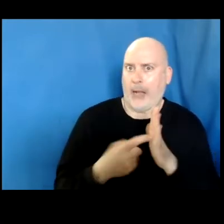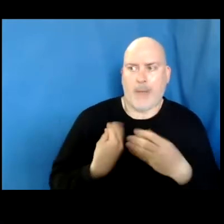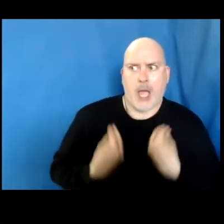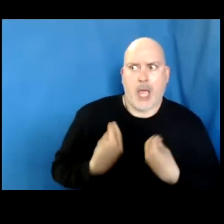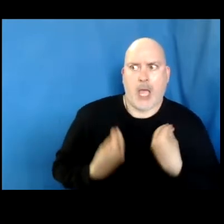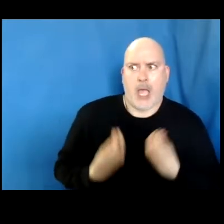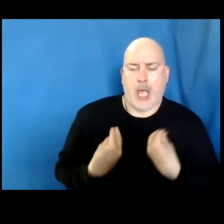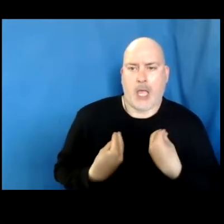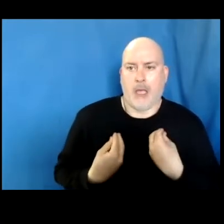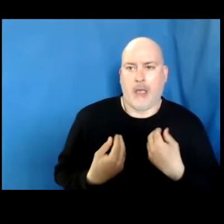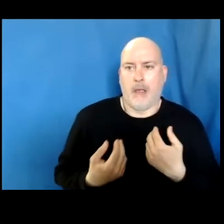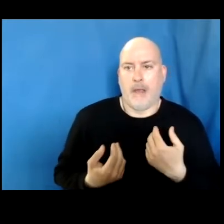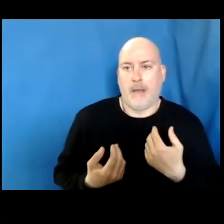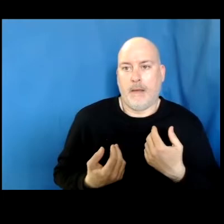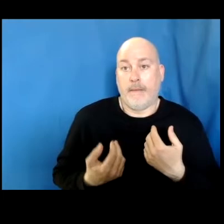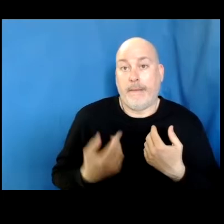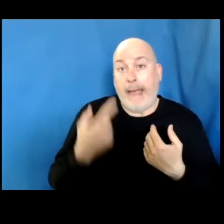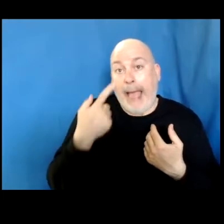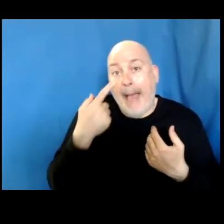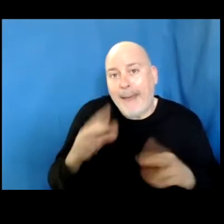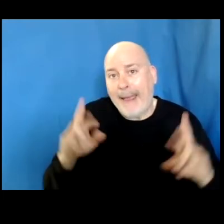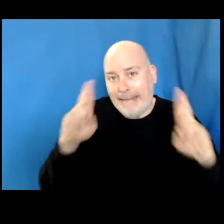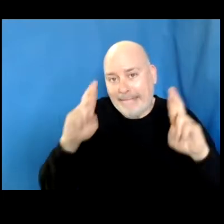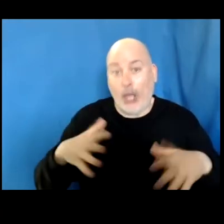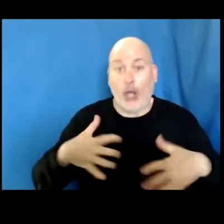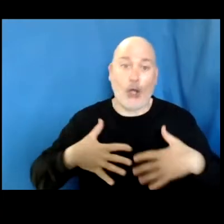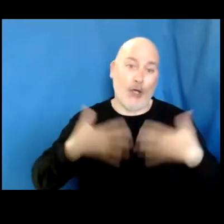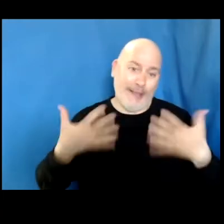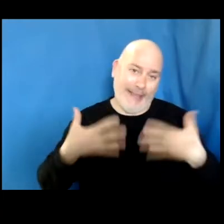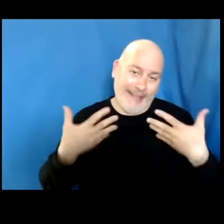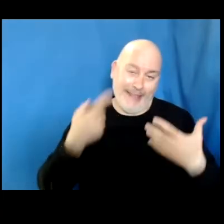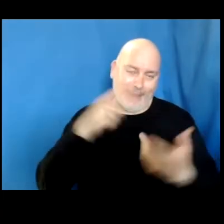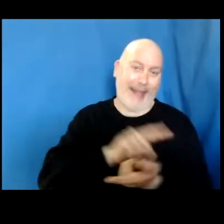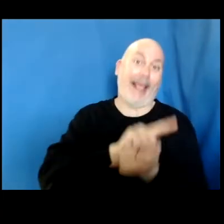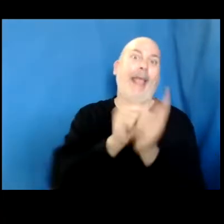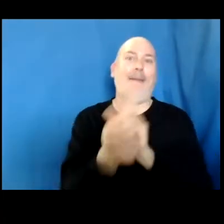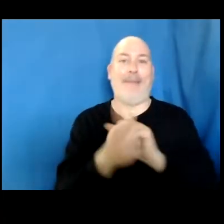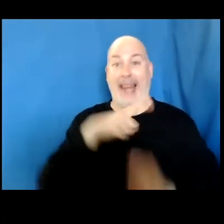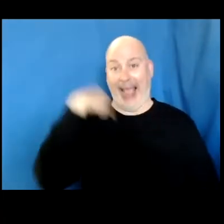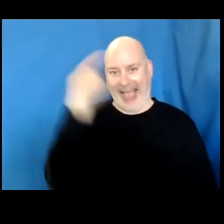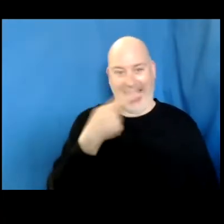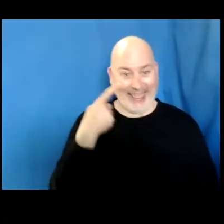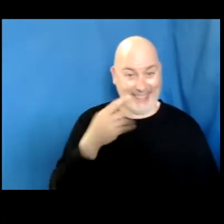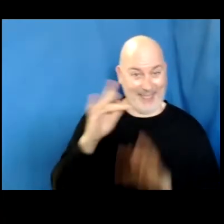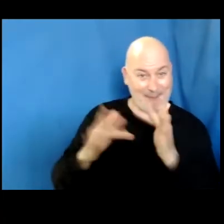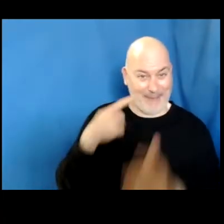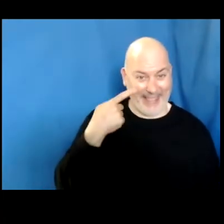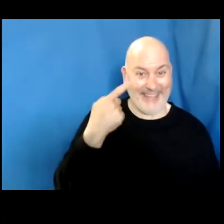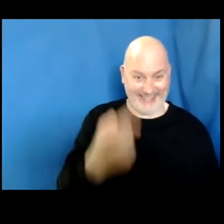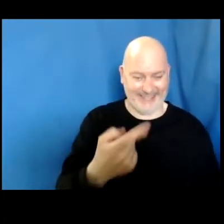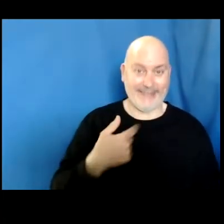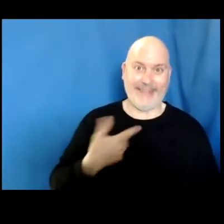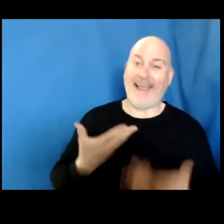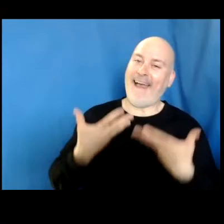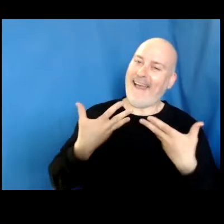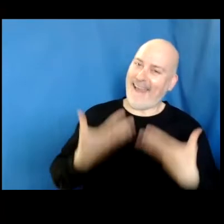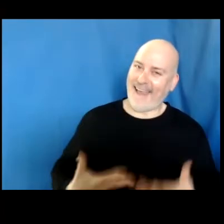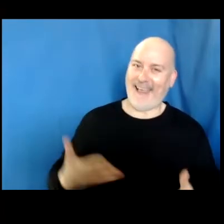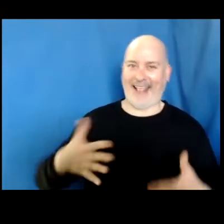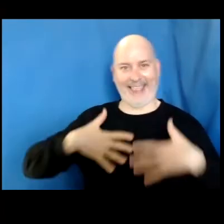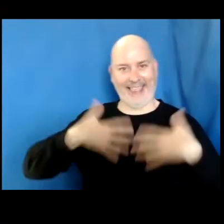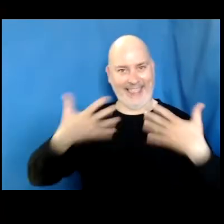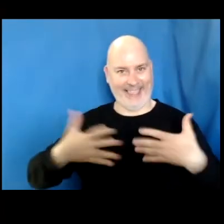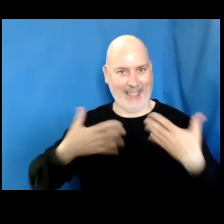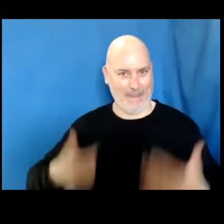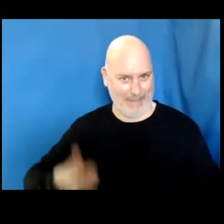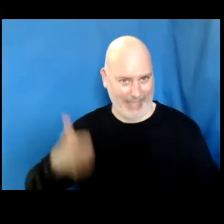nos sentimos contentas y cambiamos nuestra cara por la de este bebé, que está como más relajado y